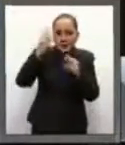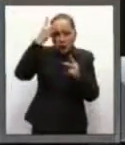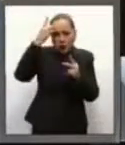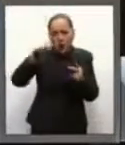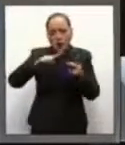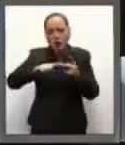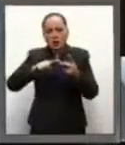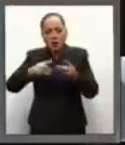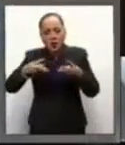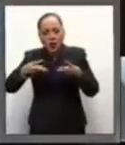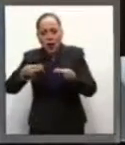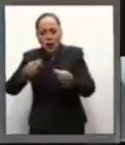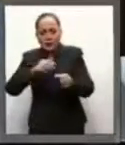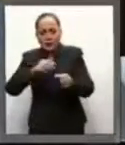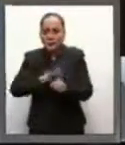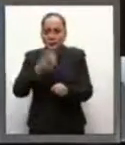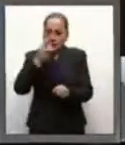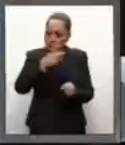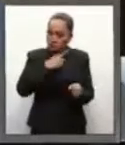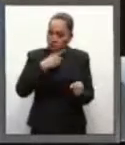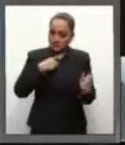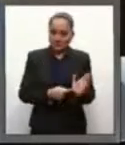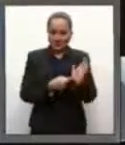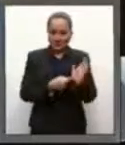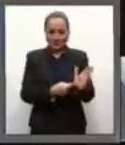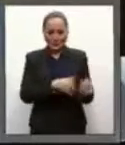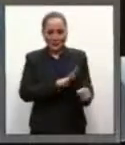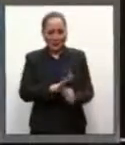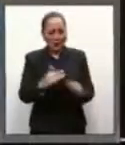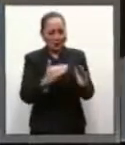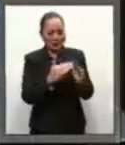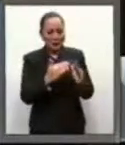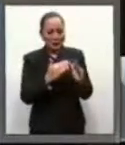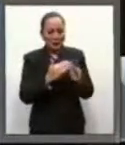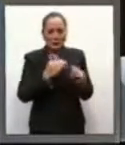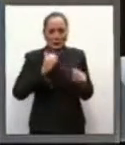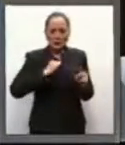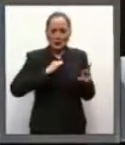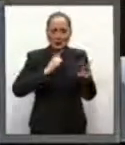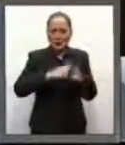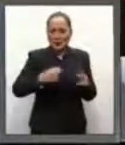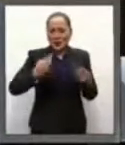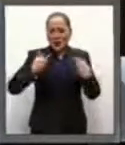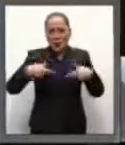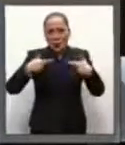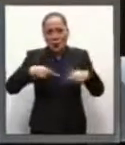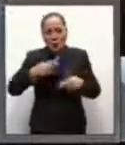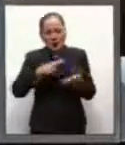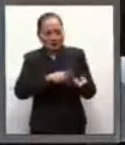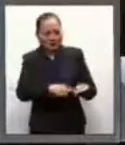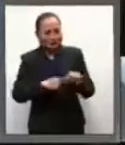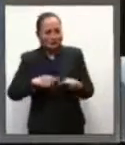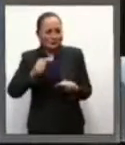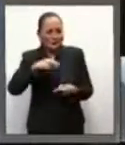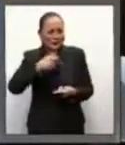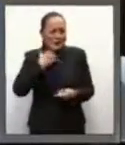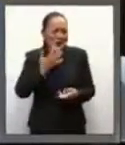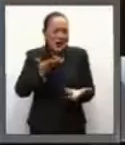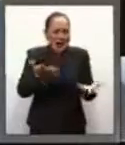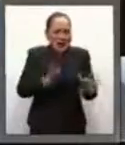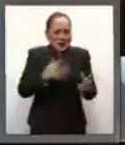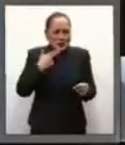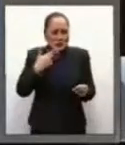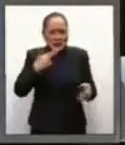¿Qué declararían? Cacharros viejos, ropa usada de segunda mano y un techo de